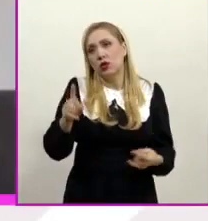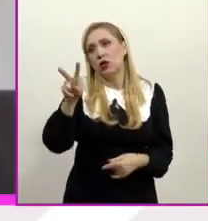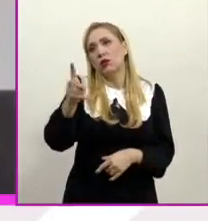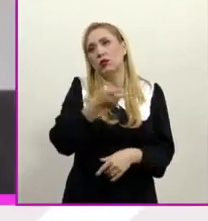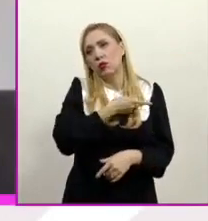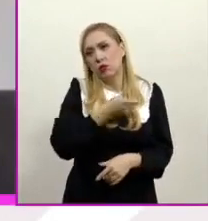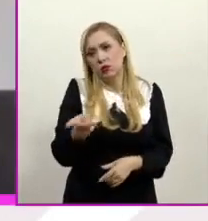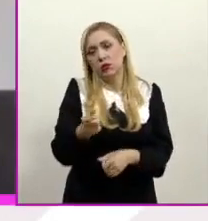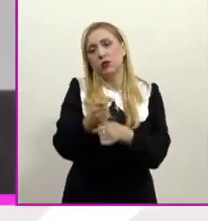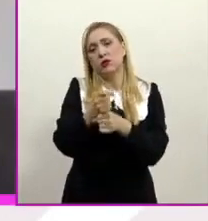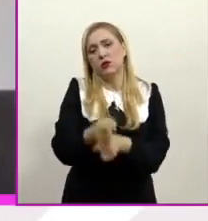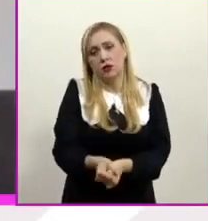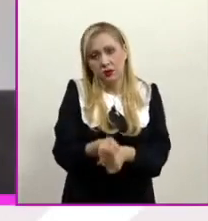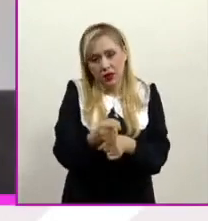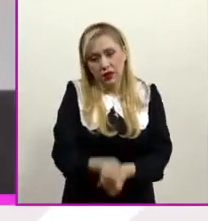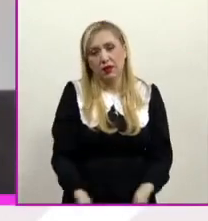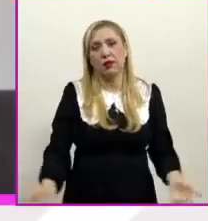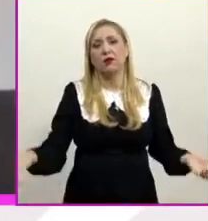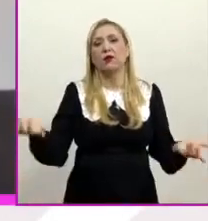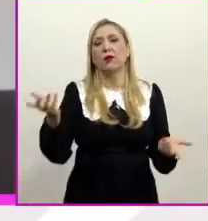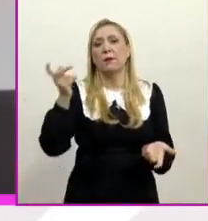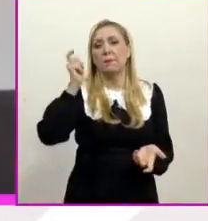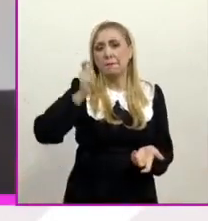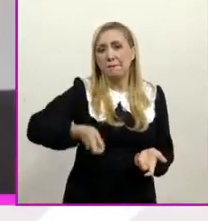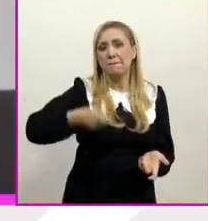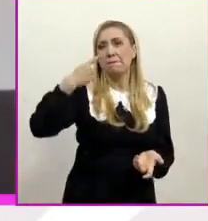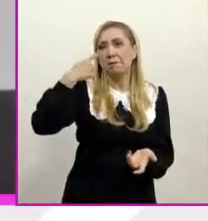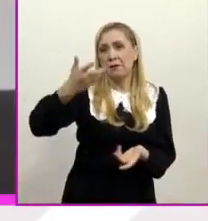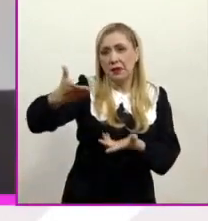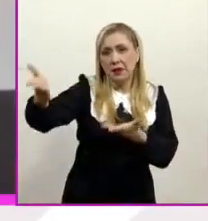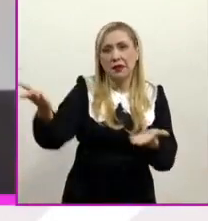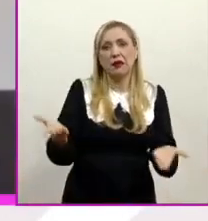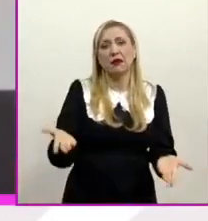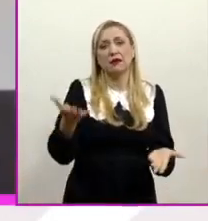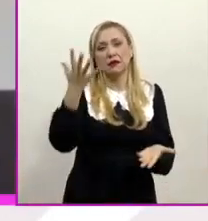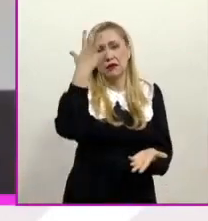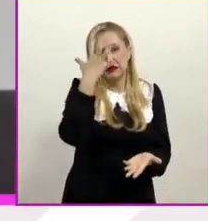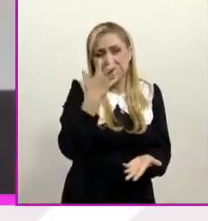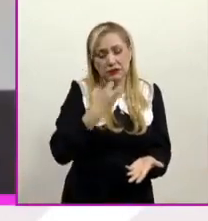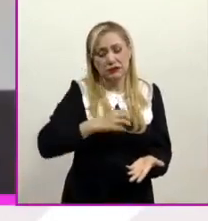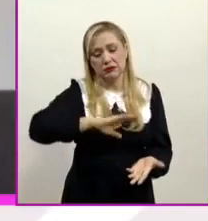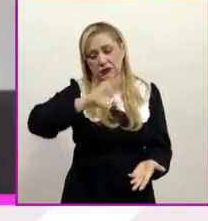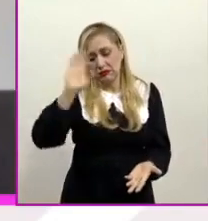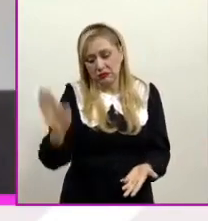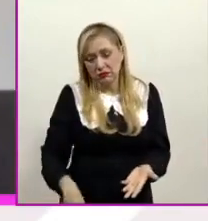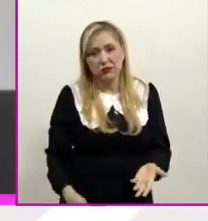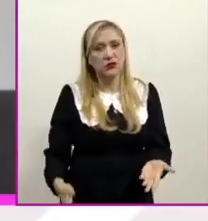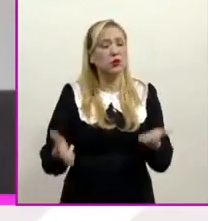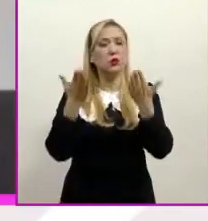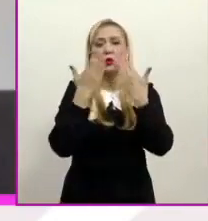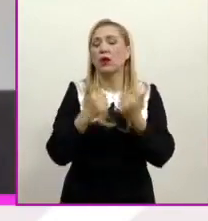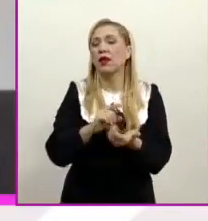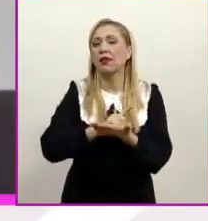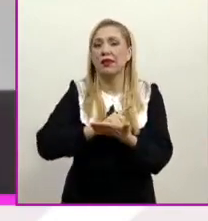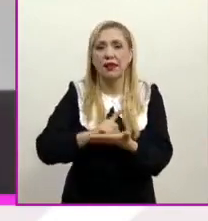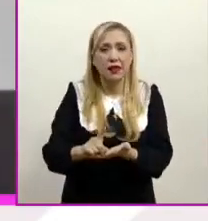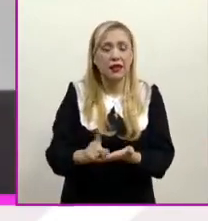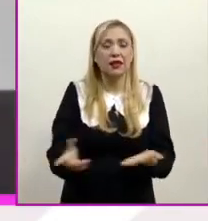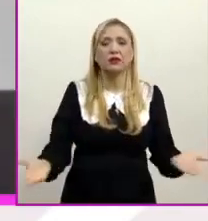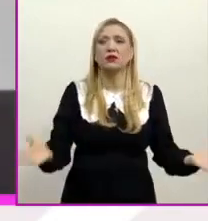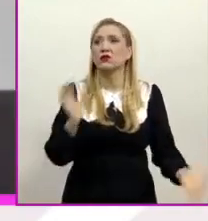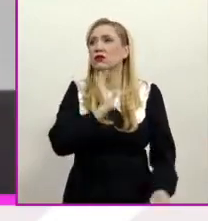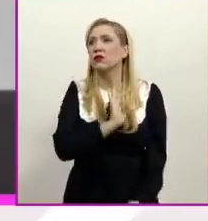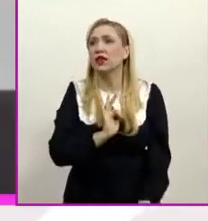de pobreza, de finales funestos, donde no tenemos derecho a la felicidad. Lo que